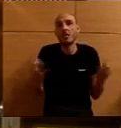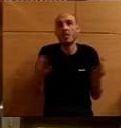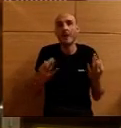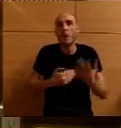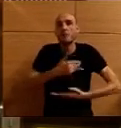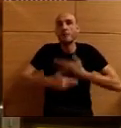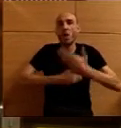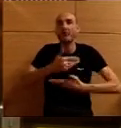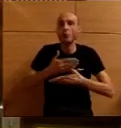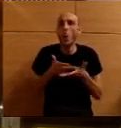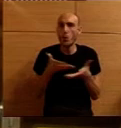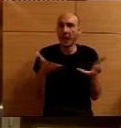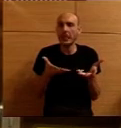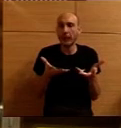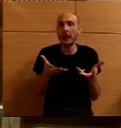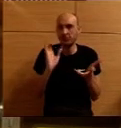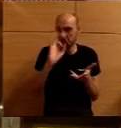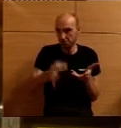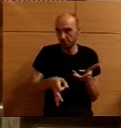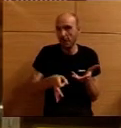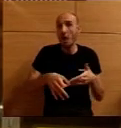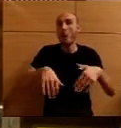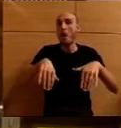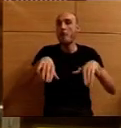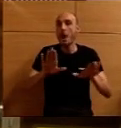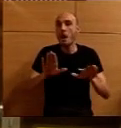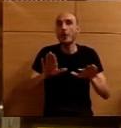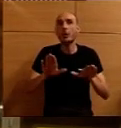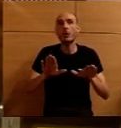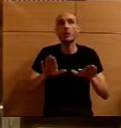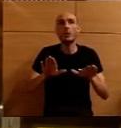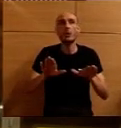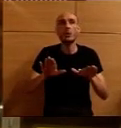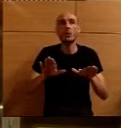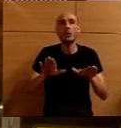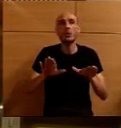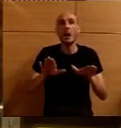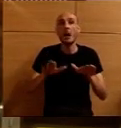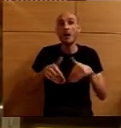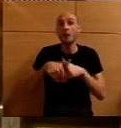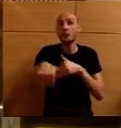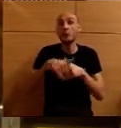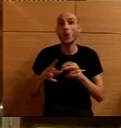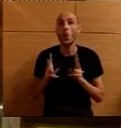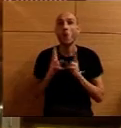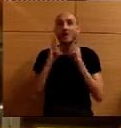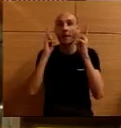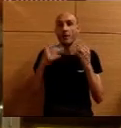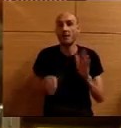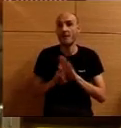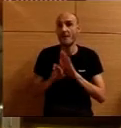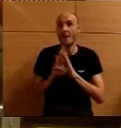forma urgent, però el que no és possible és que n'hi hagi unes jubilacions previstes i que no n'hi hagi procés. Moltes gràcies, senyor president.